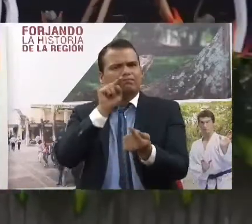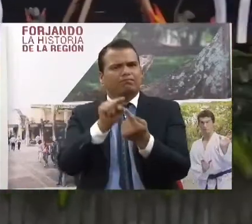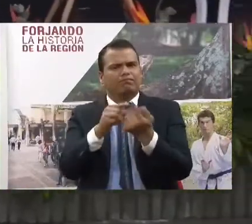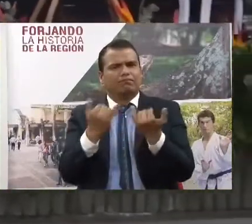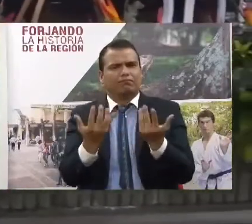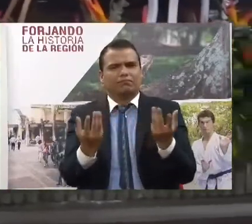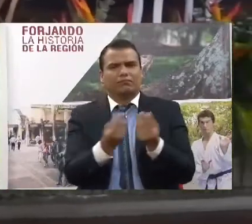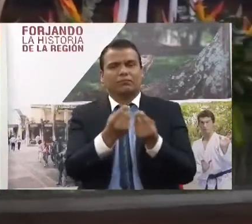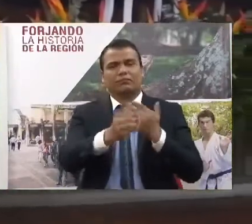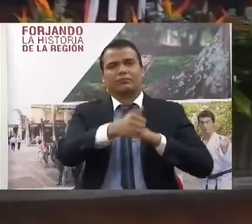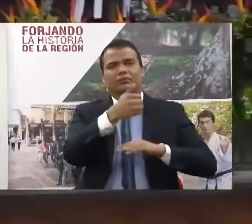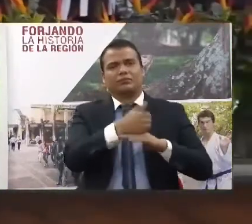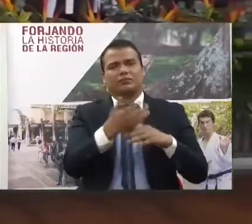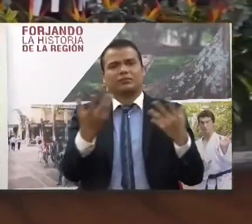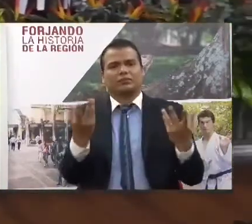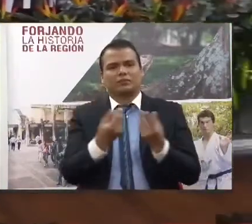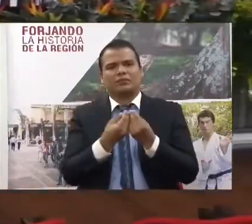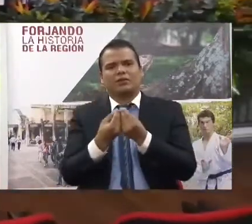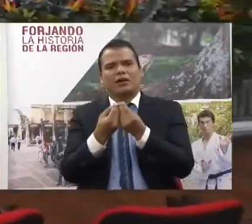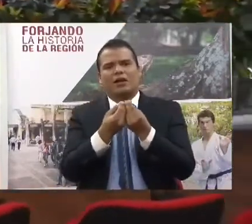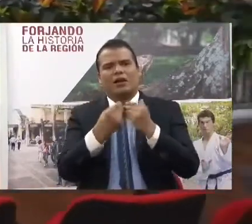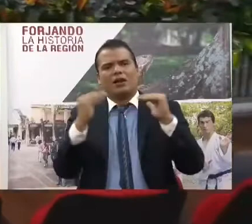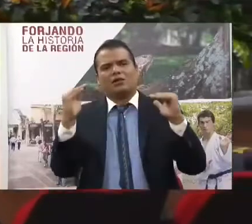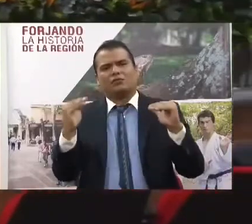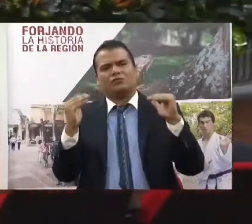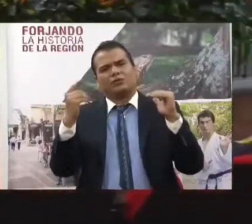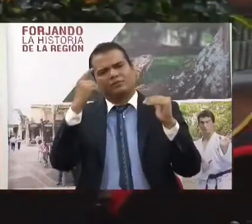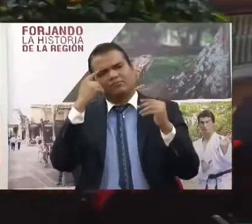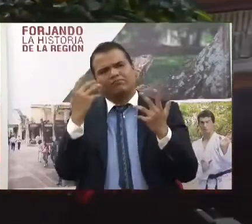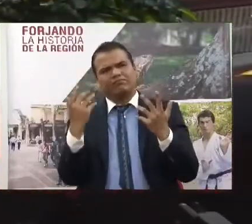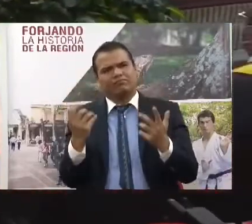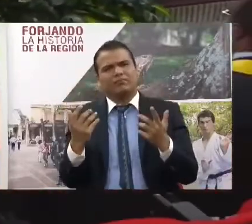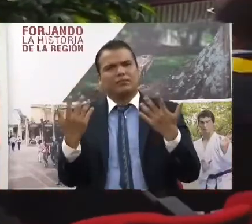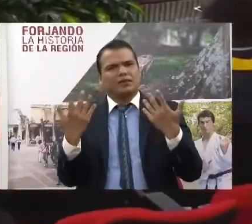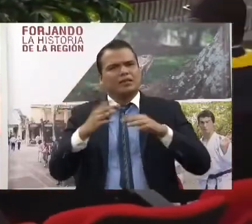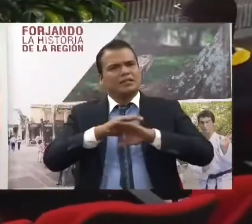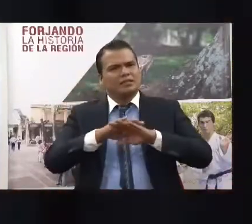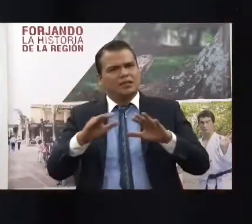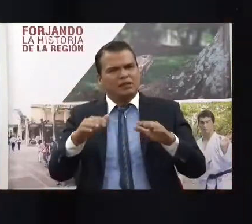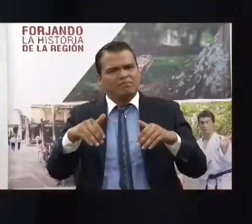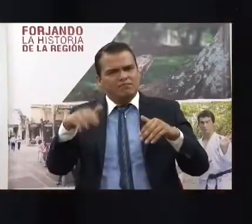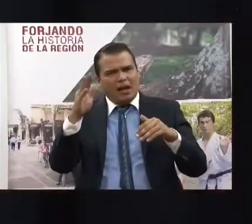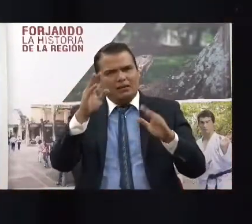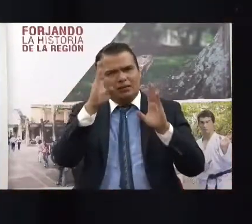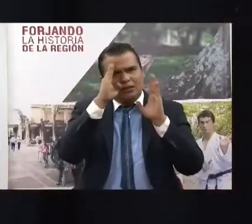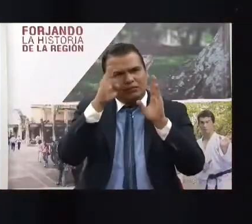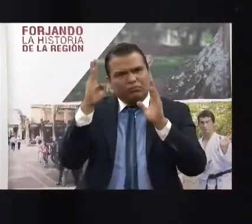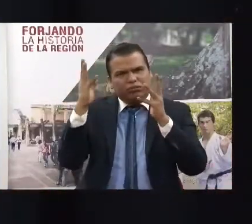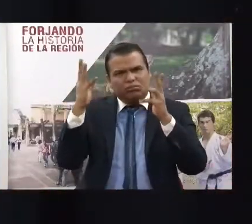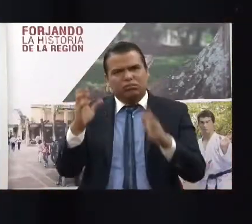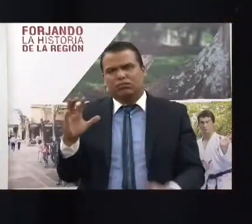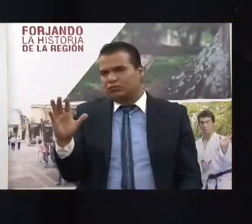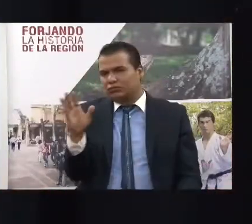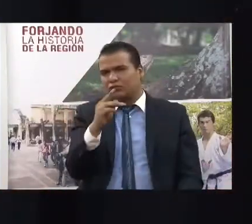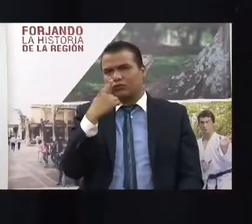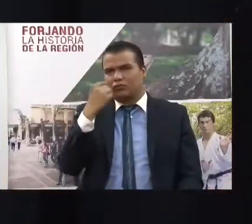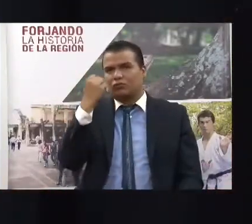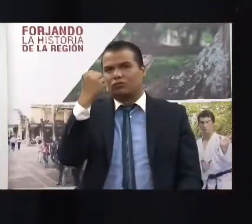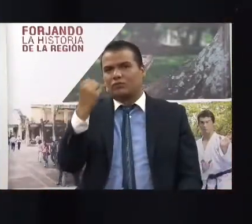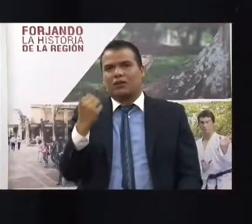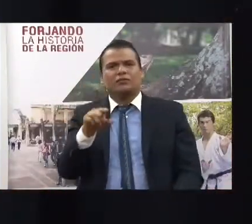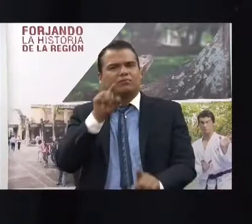la Rectoría y desde el Consejo Superior de aumentar la cobertura hacia la mitad de esta década, hacia